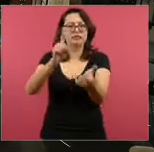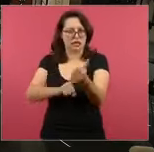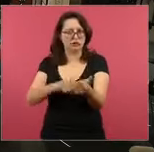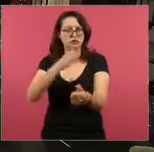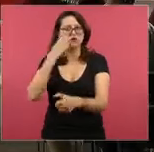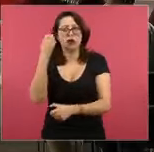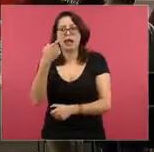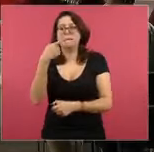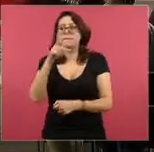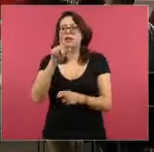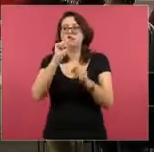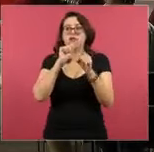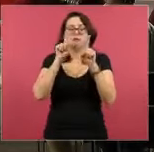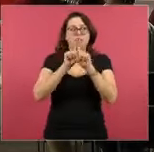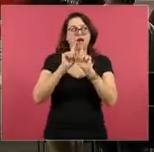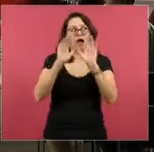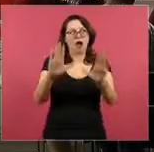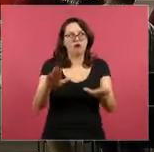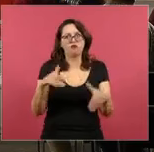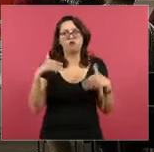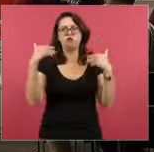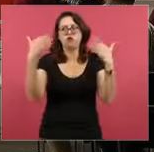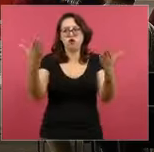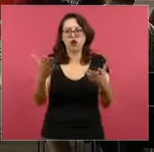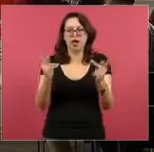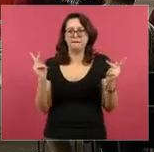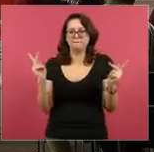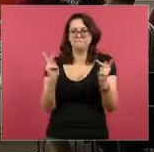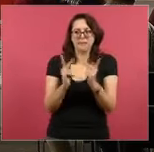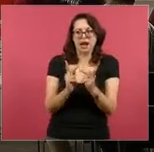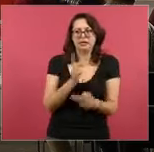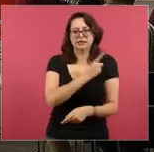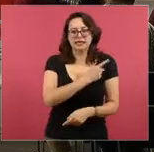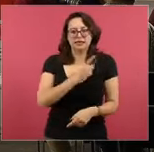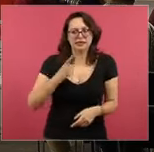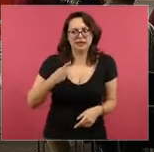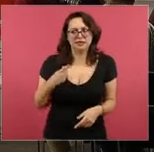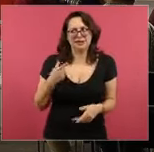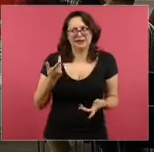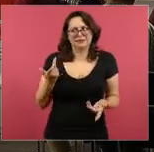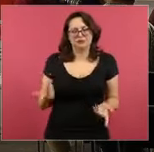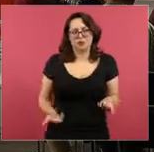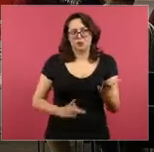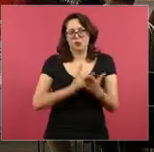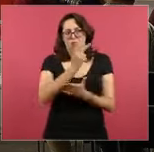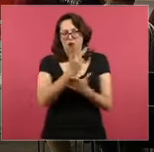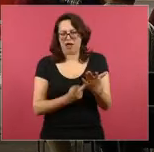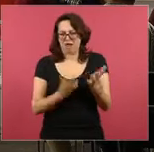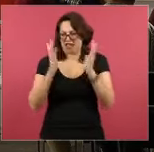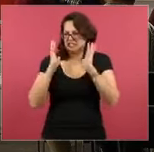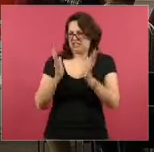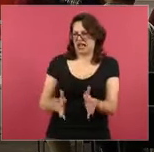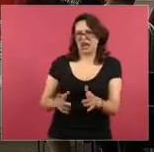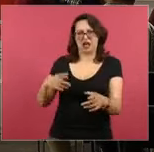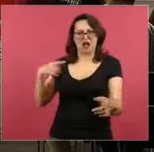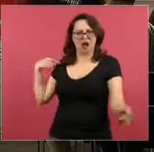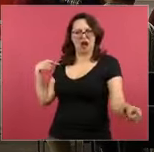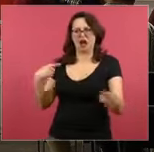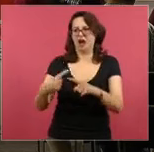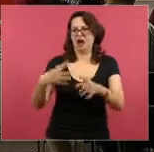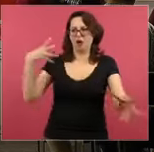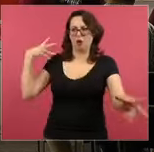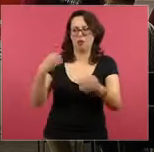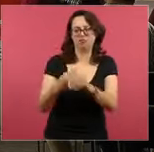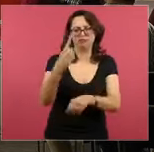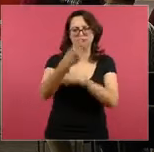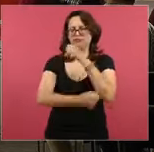contexto social. Hay otro tema que también es candente, o no sé si la palabra